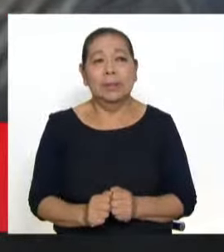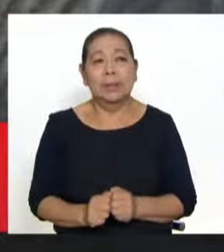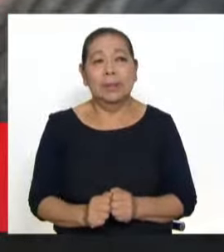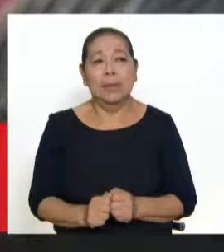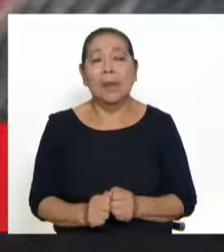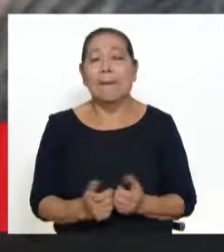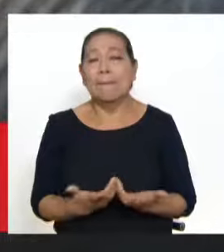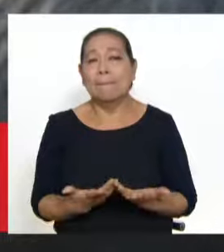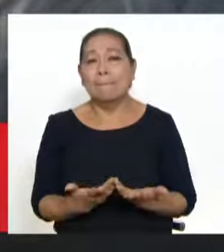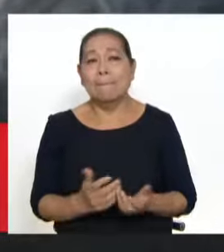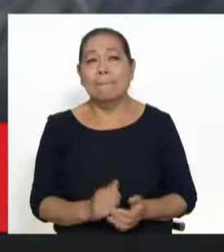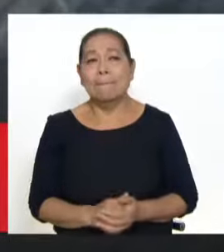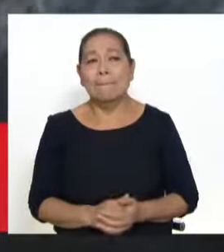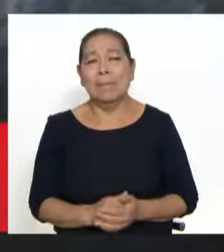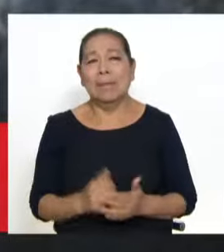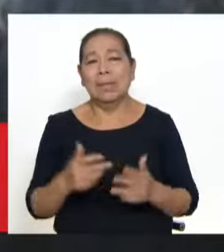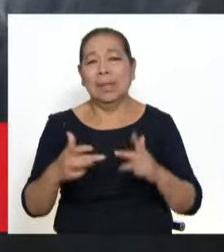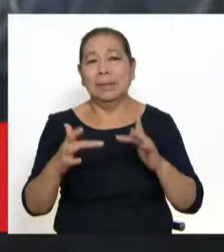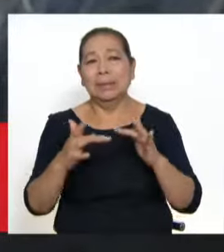tanto con la